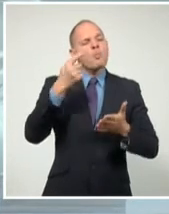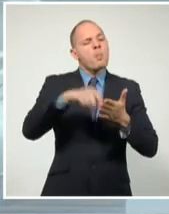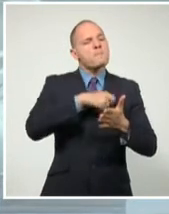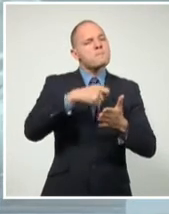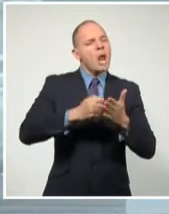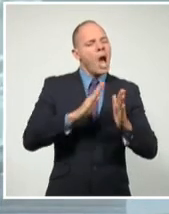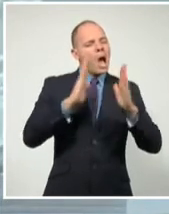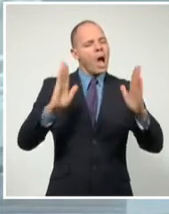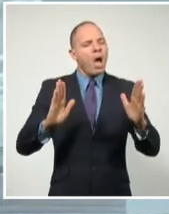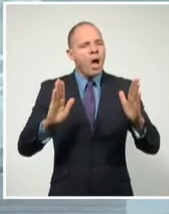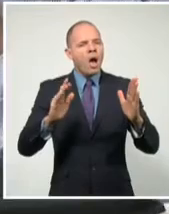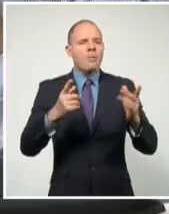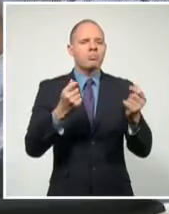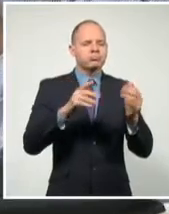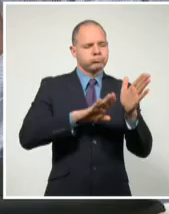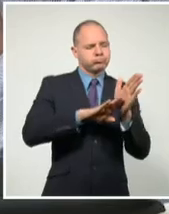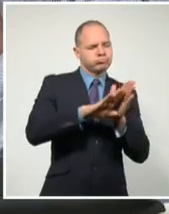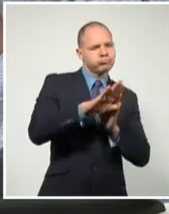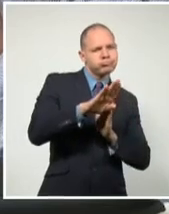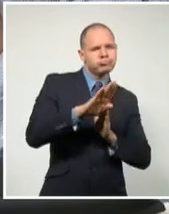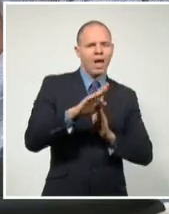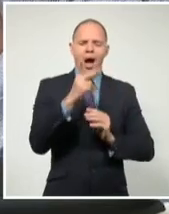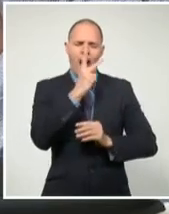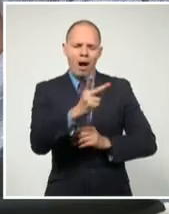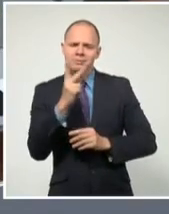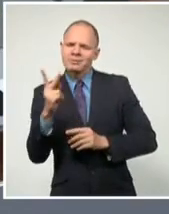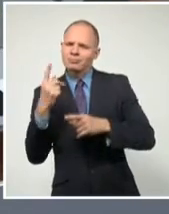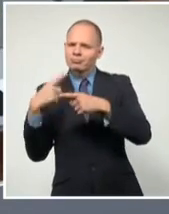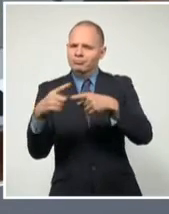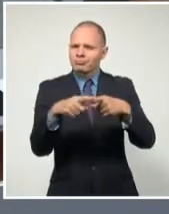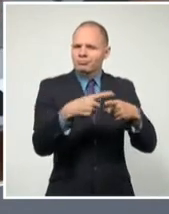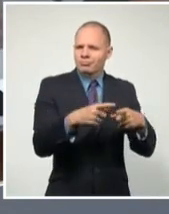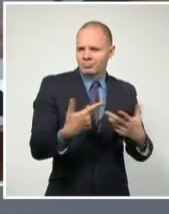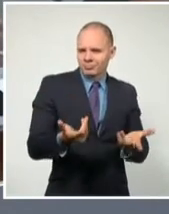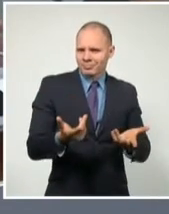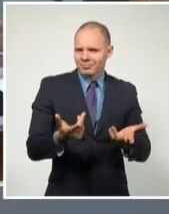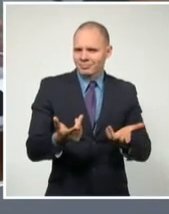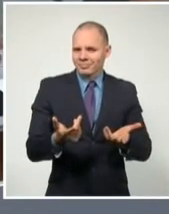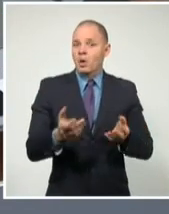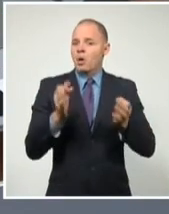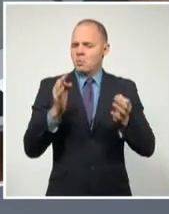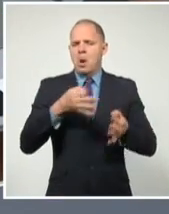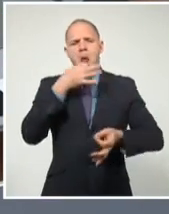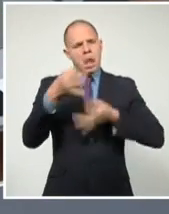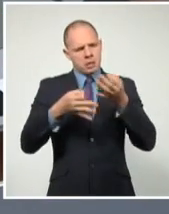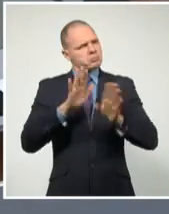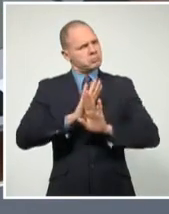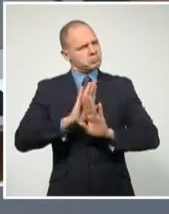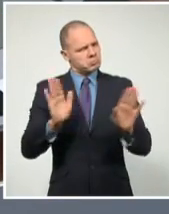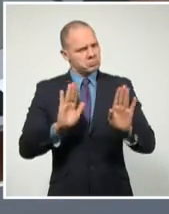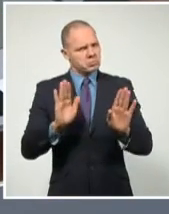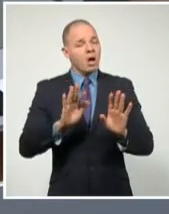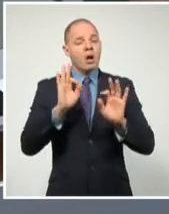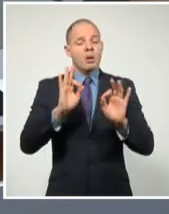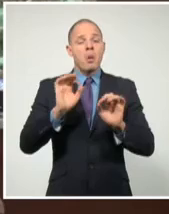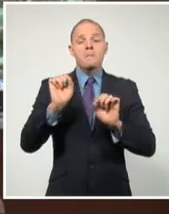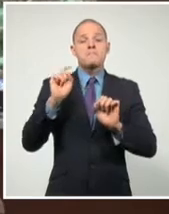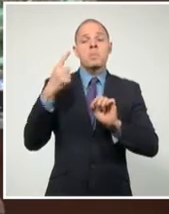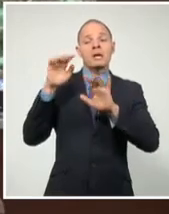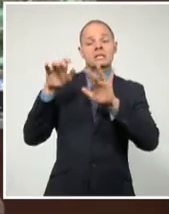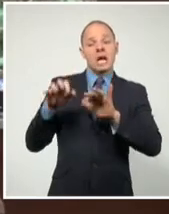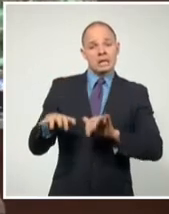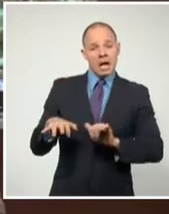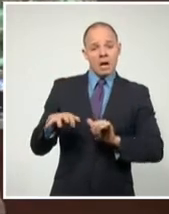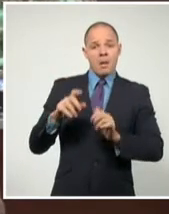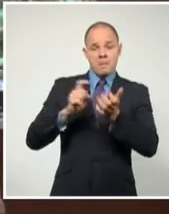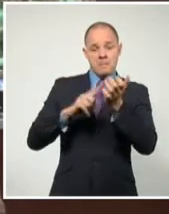social del país. El presidente cubano Miguel Díaz-Canel Bermúdez destacó las orientaciones del primer secretario del Comité Central del